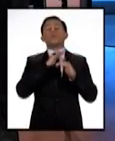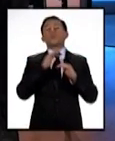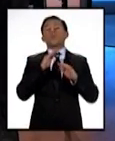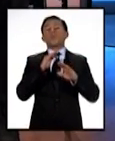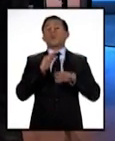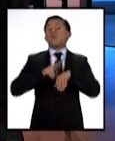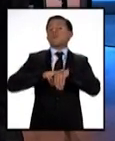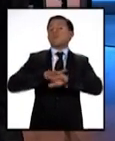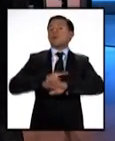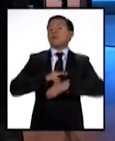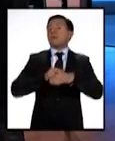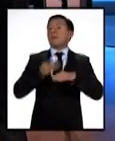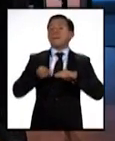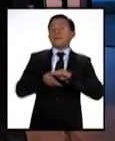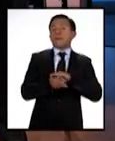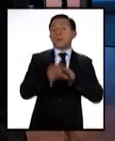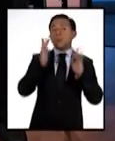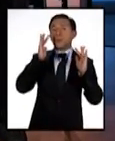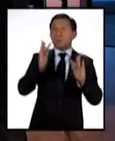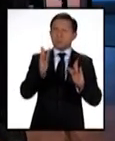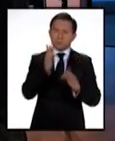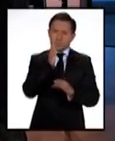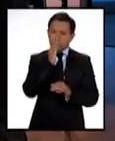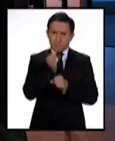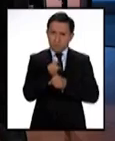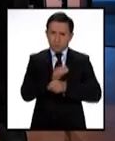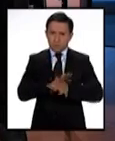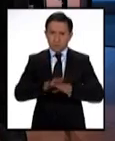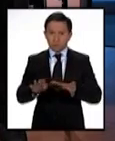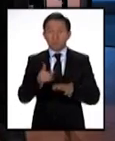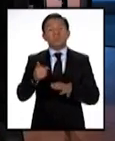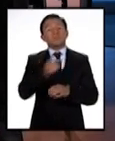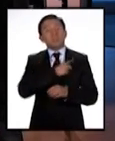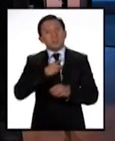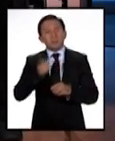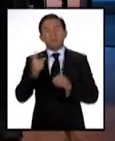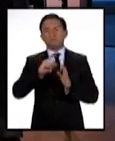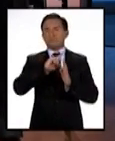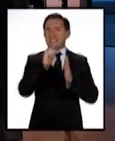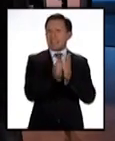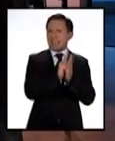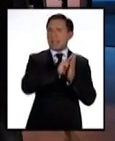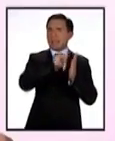que entonces encomiar estas iniciativas legislativas que se están